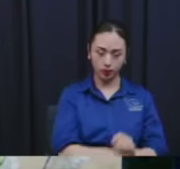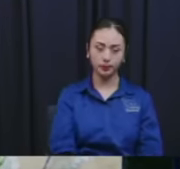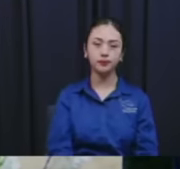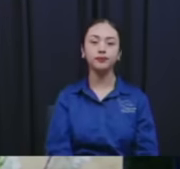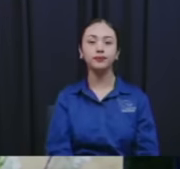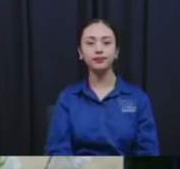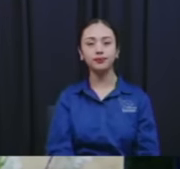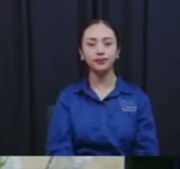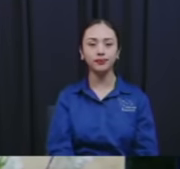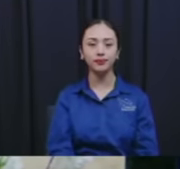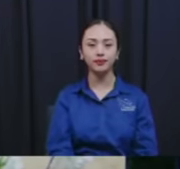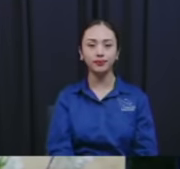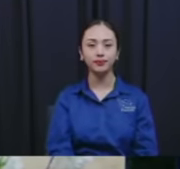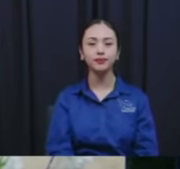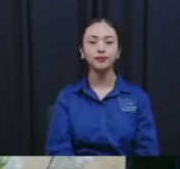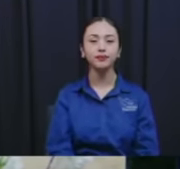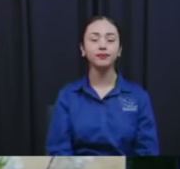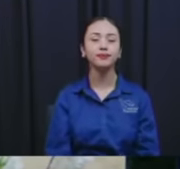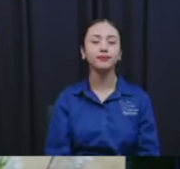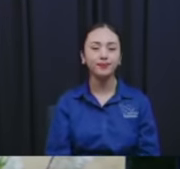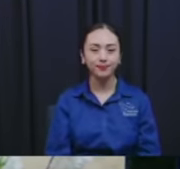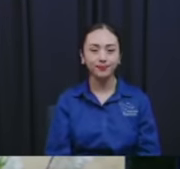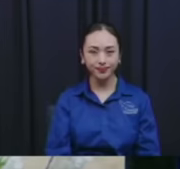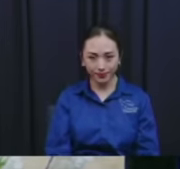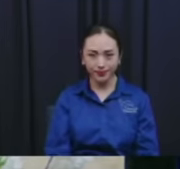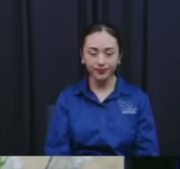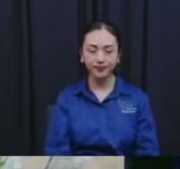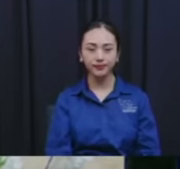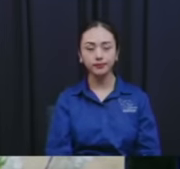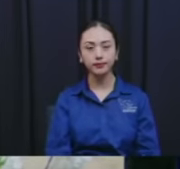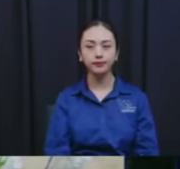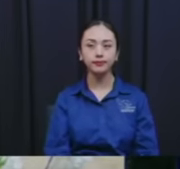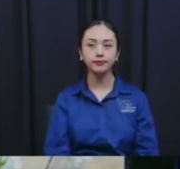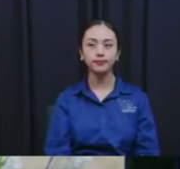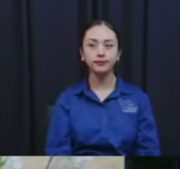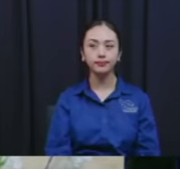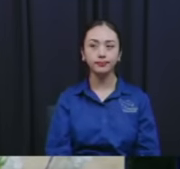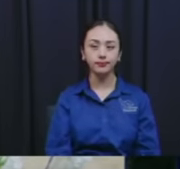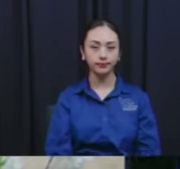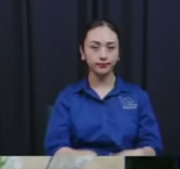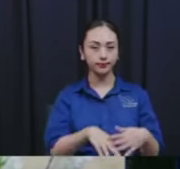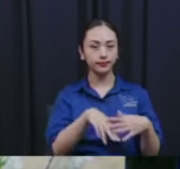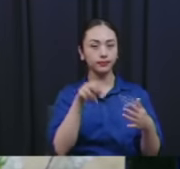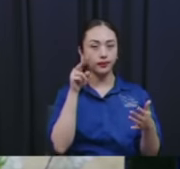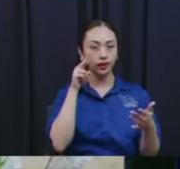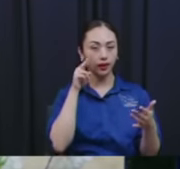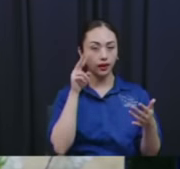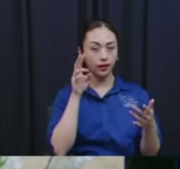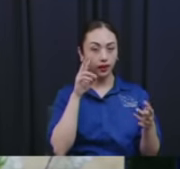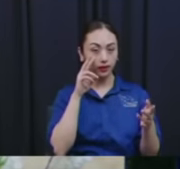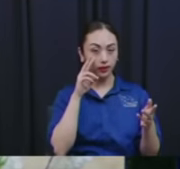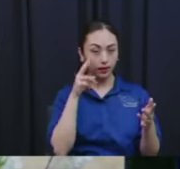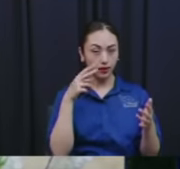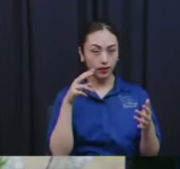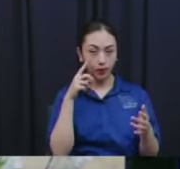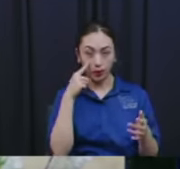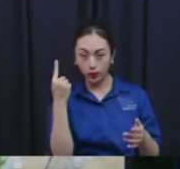quiere va Vamos a ver eso debe estar en digo